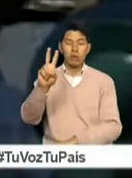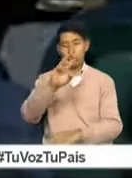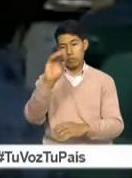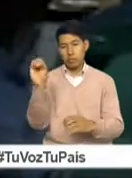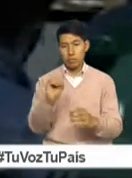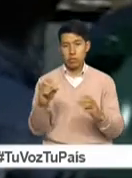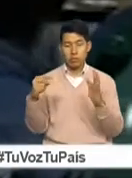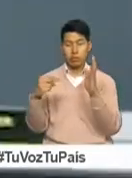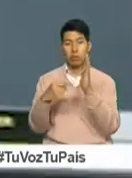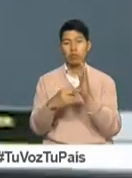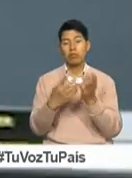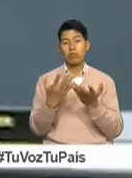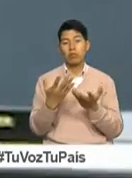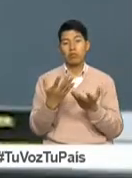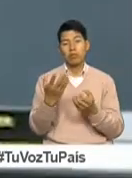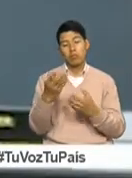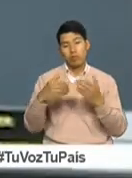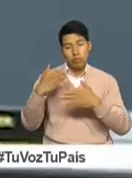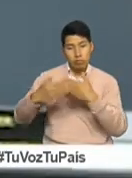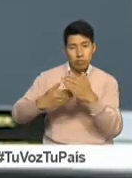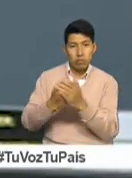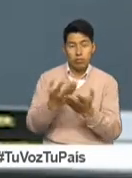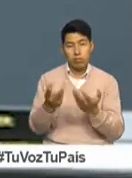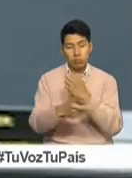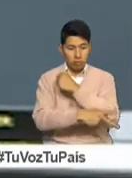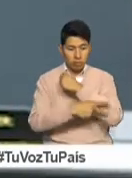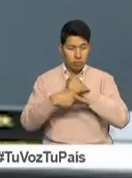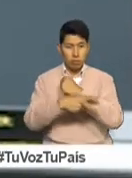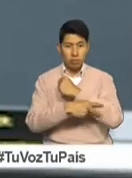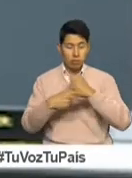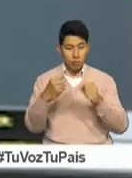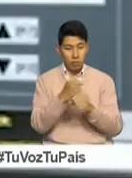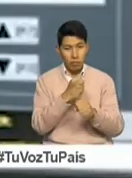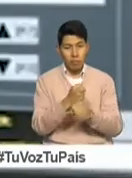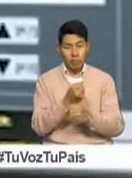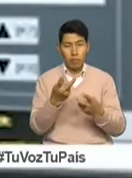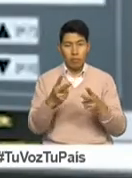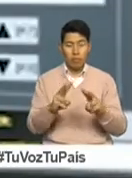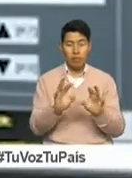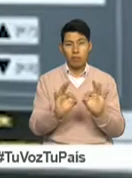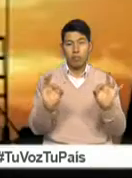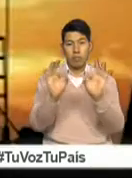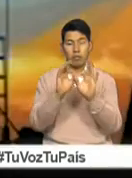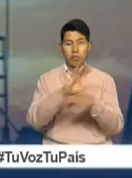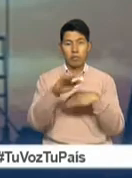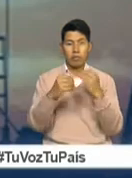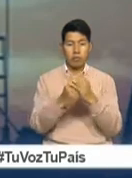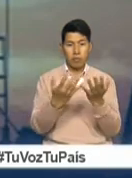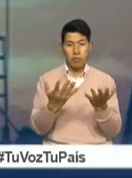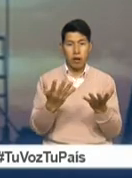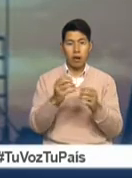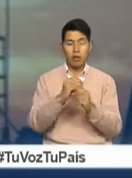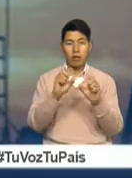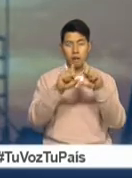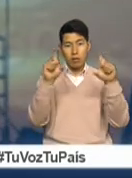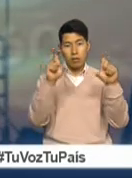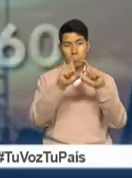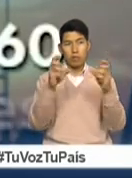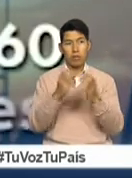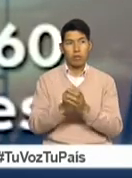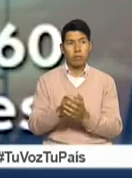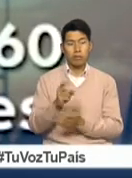acciones encomendadas para el desarrollo de la explotación petrolera en el itt está en manos de la industria nacional por un monto que llega a los